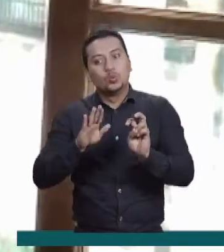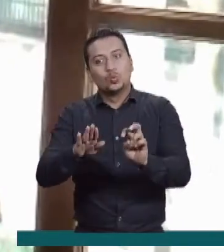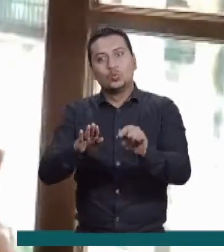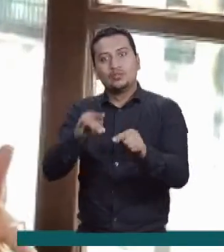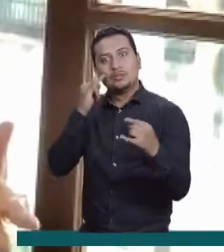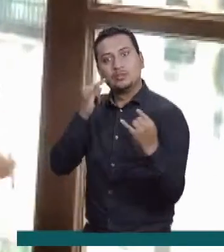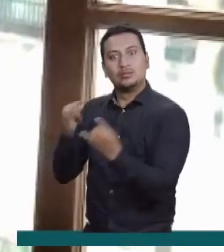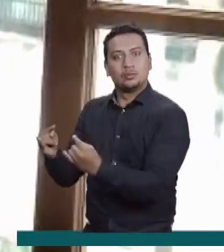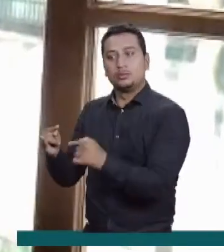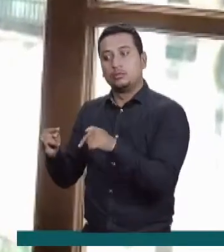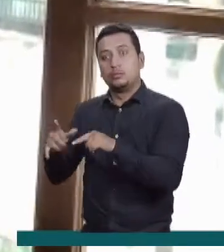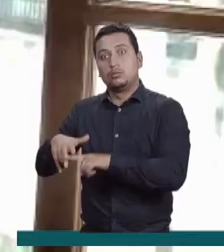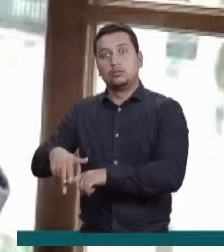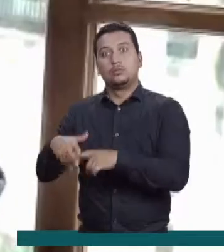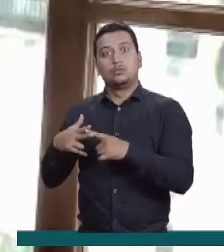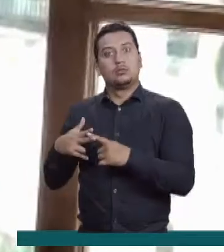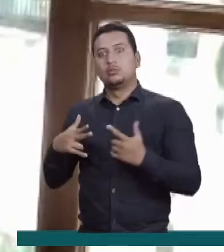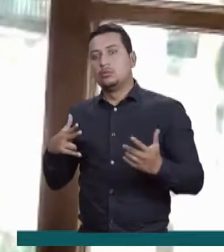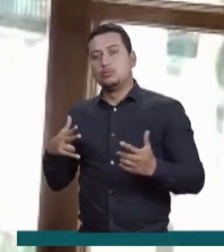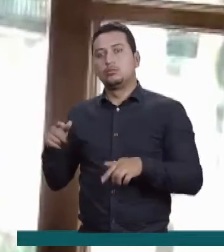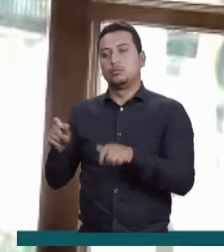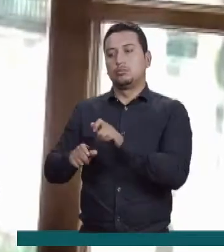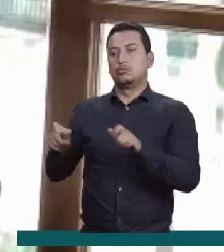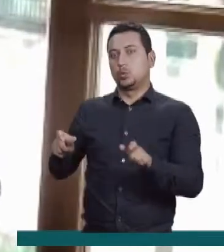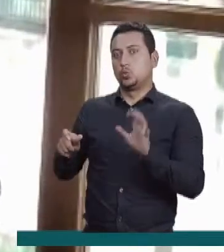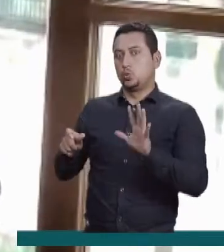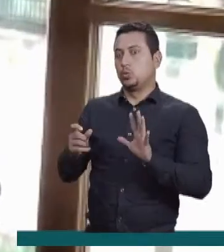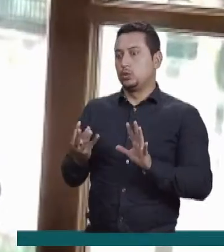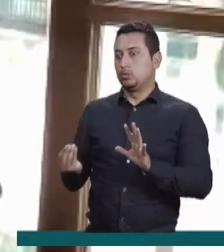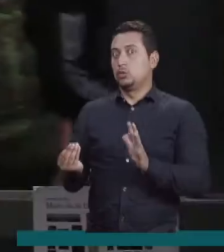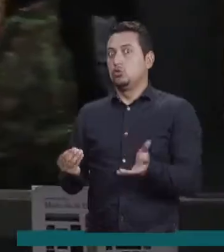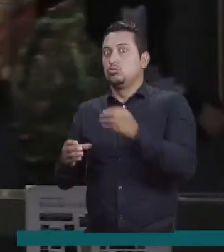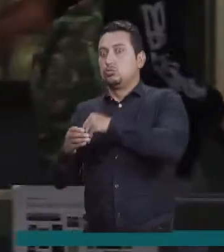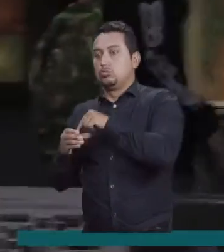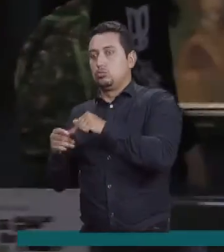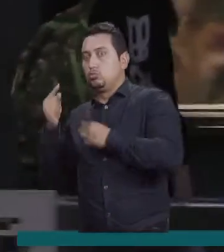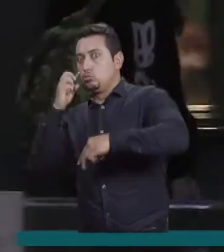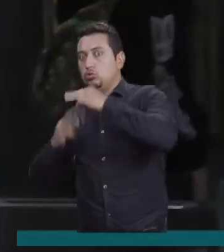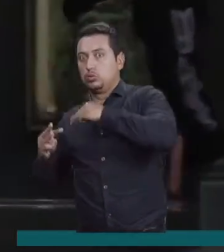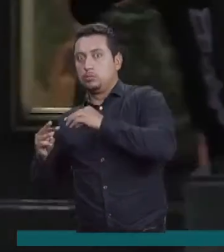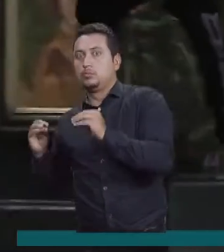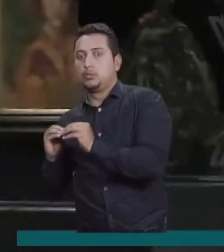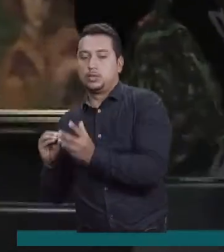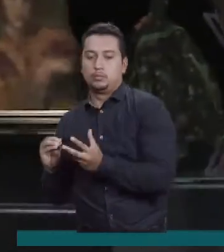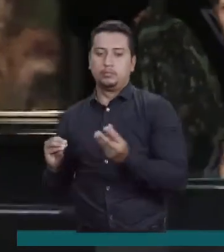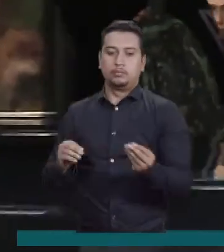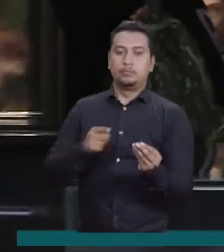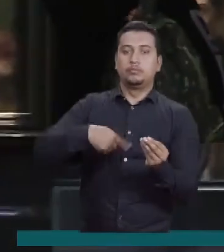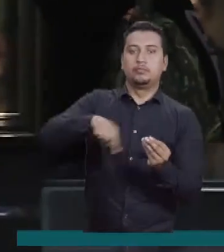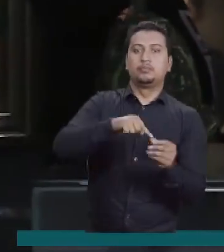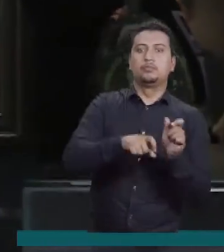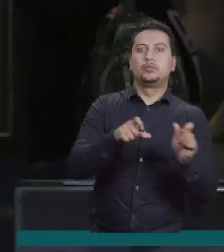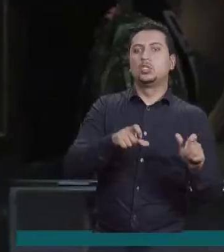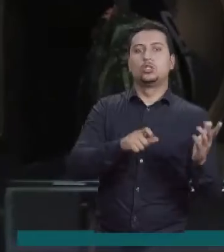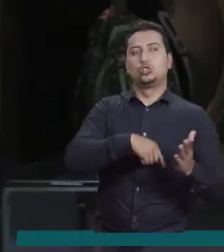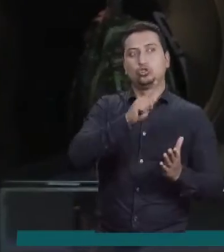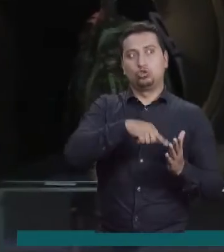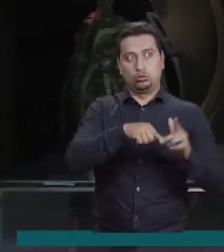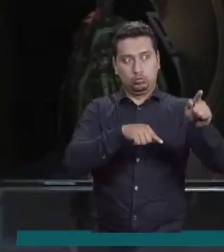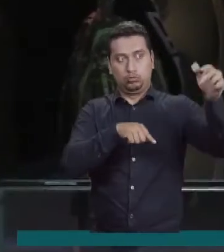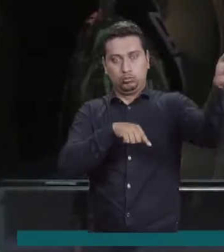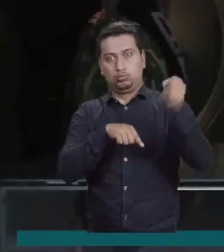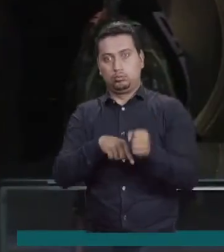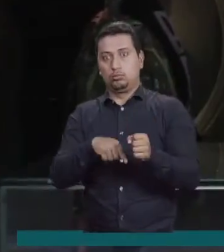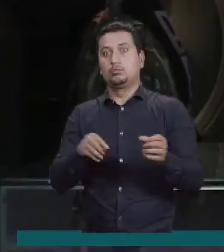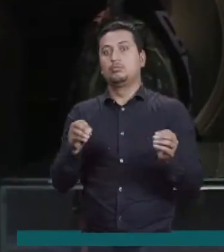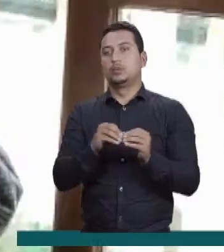En estos talleres estarán participando tanto personas que hacen parte del equipo del museo como personas que serán contratadas para este fin.